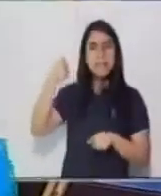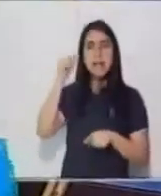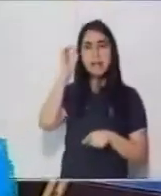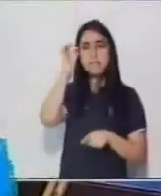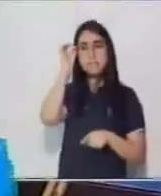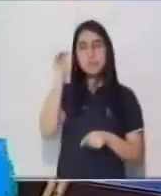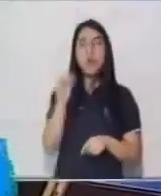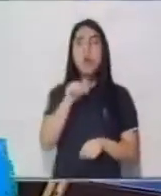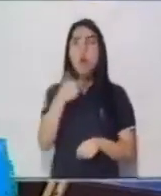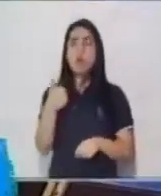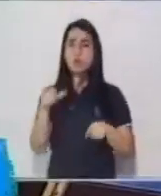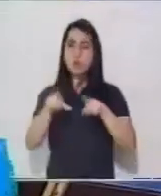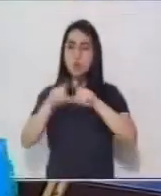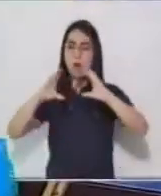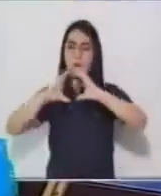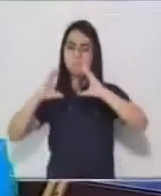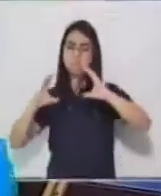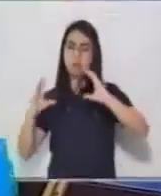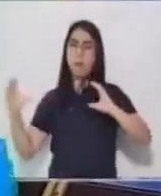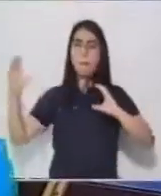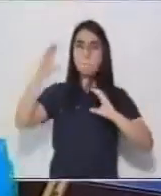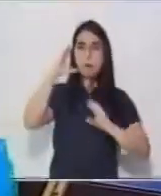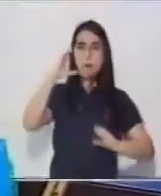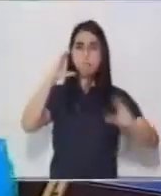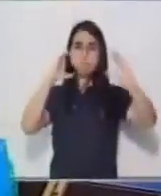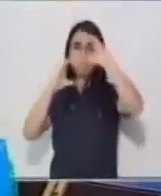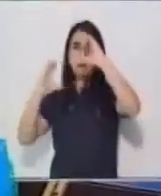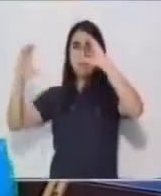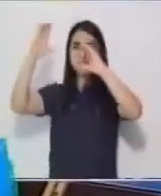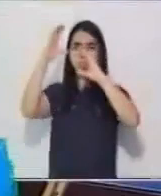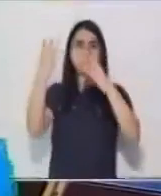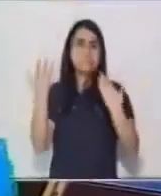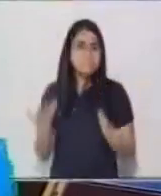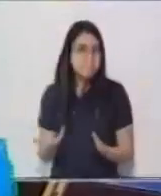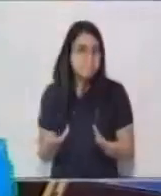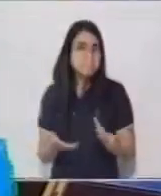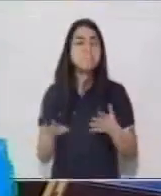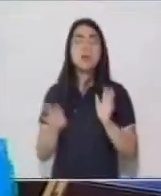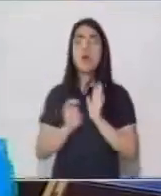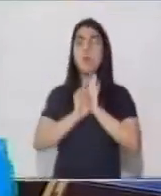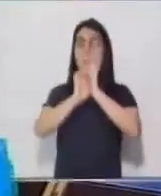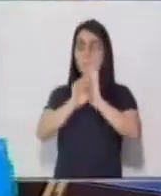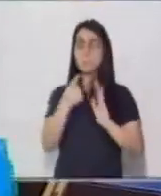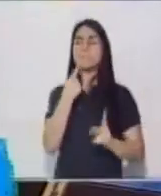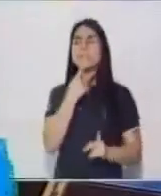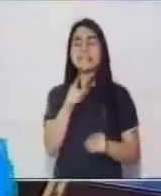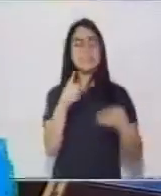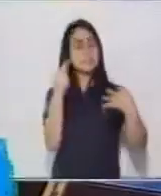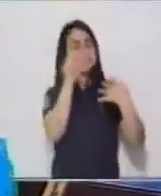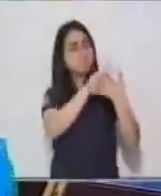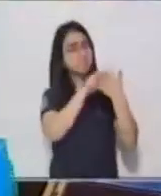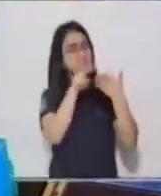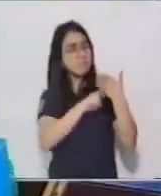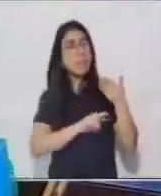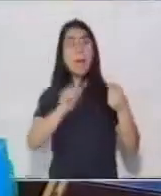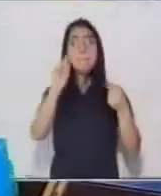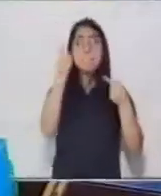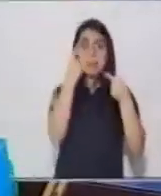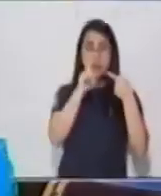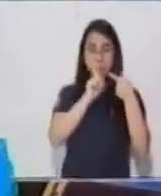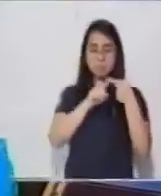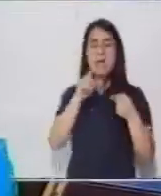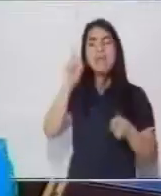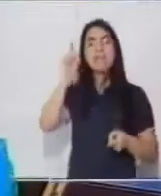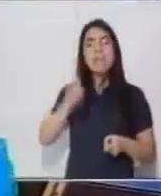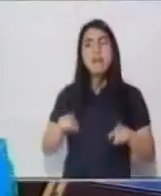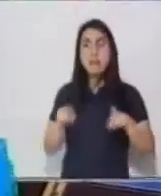primer paso, medir el terreno. Muy bien, ya tenemos el terreno, perfecto. Siguiente paso, diseñar